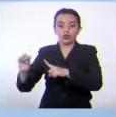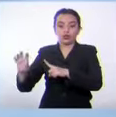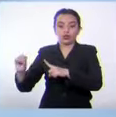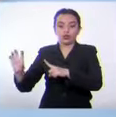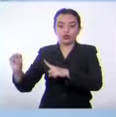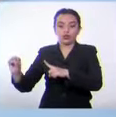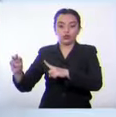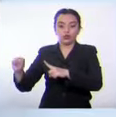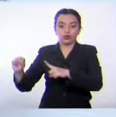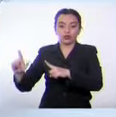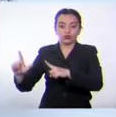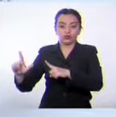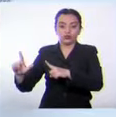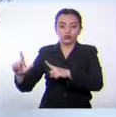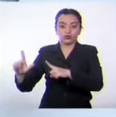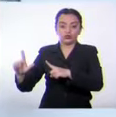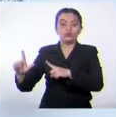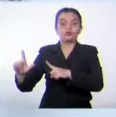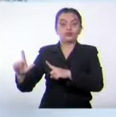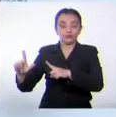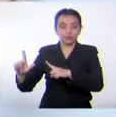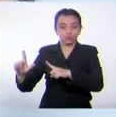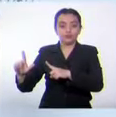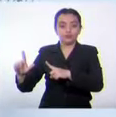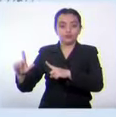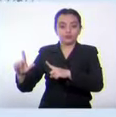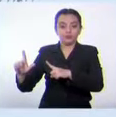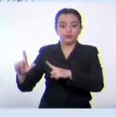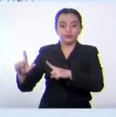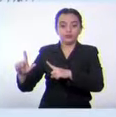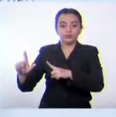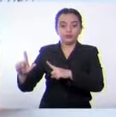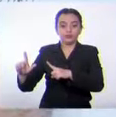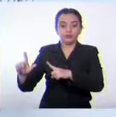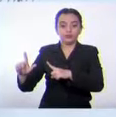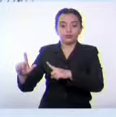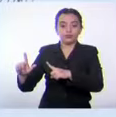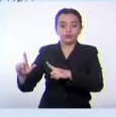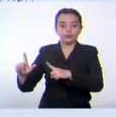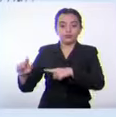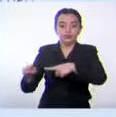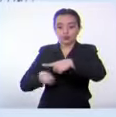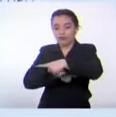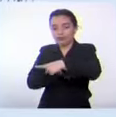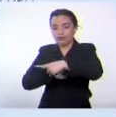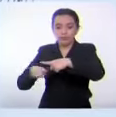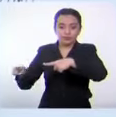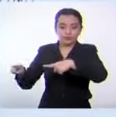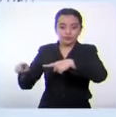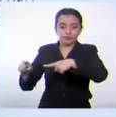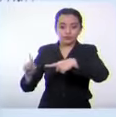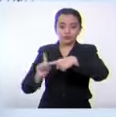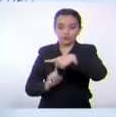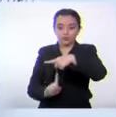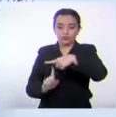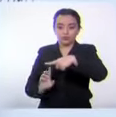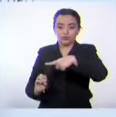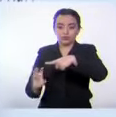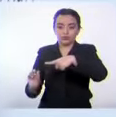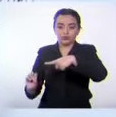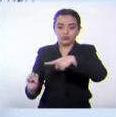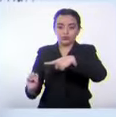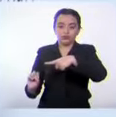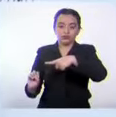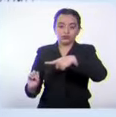solución que son 200 mililitros y esto lo dividimos entre 100.